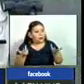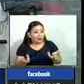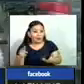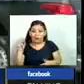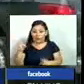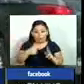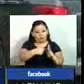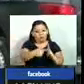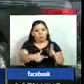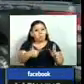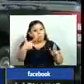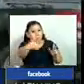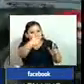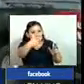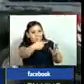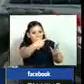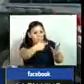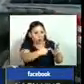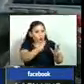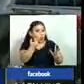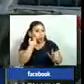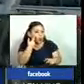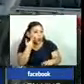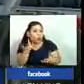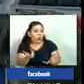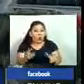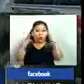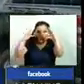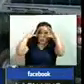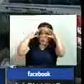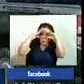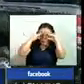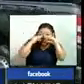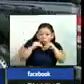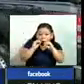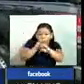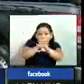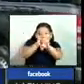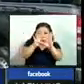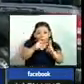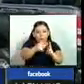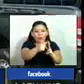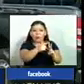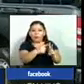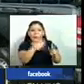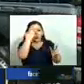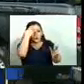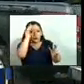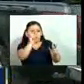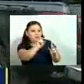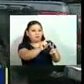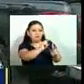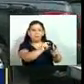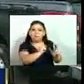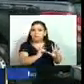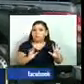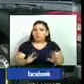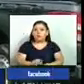asesinados con arma de fuego en horas de la madrugada ninguna de las víctimas ha sido identificada